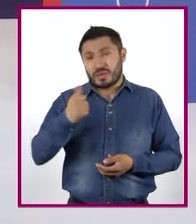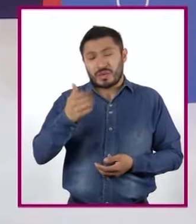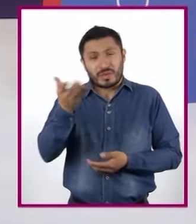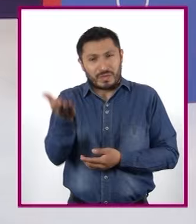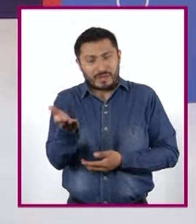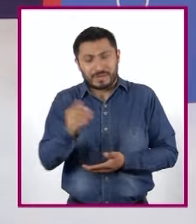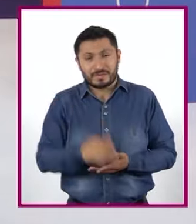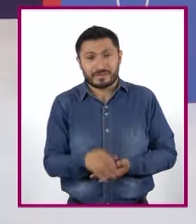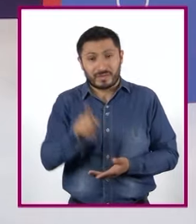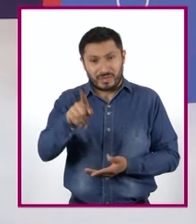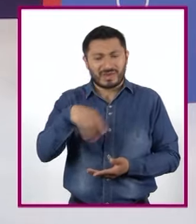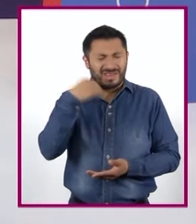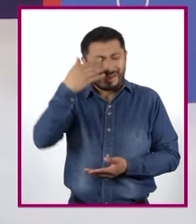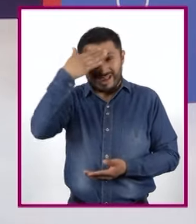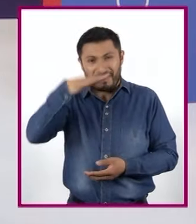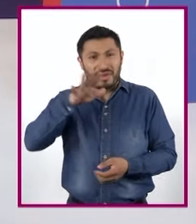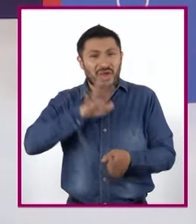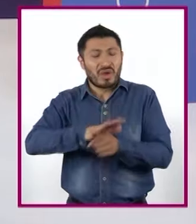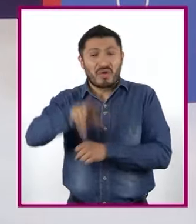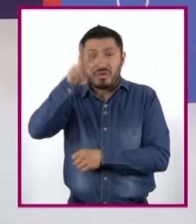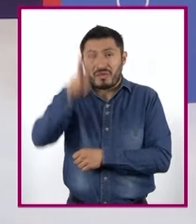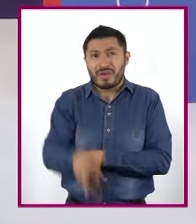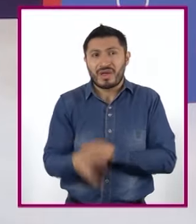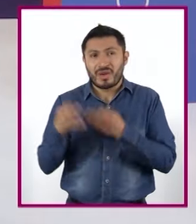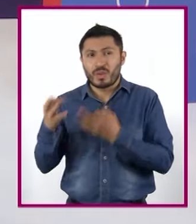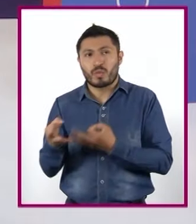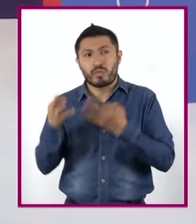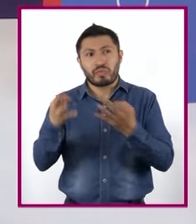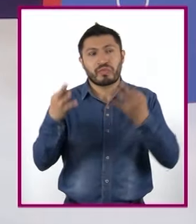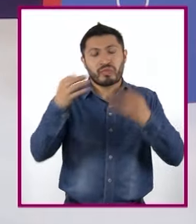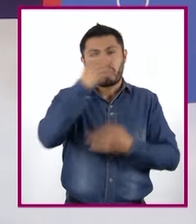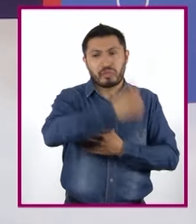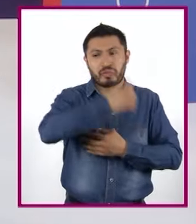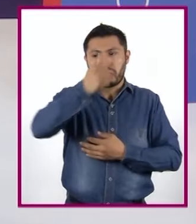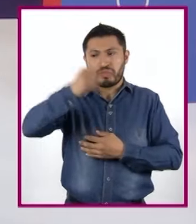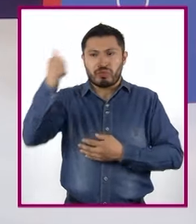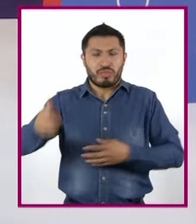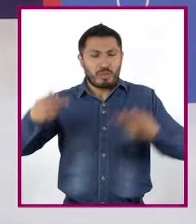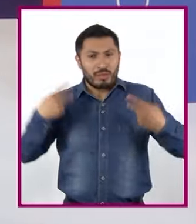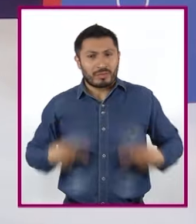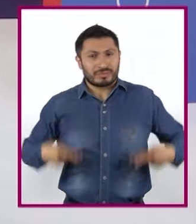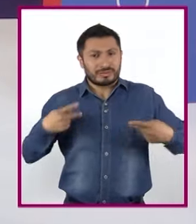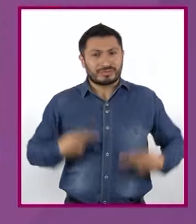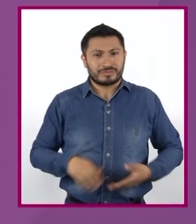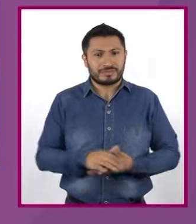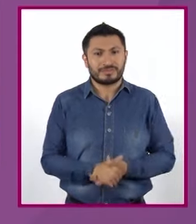¿Quieren saber cuál es el verdadero antojo de cada uno de los comensales?